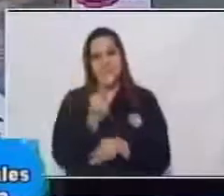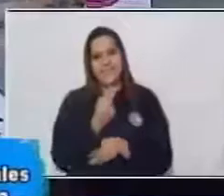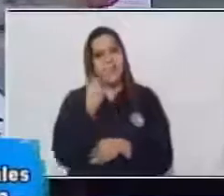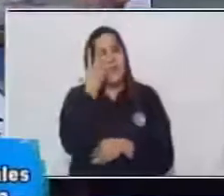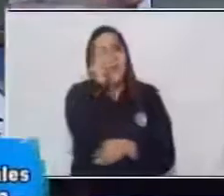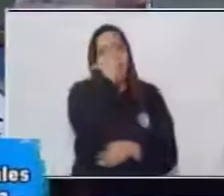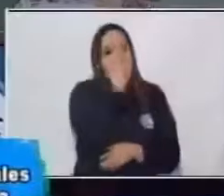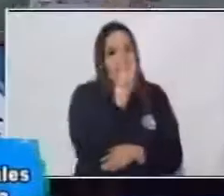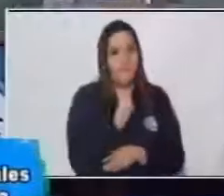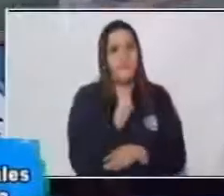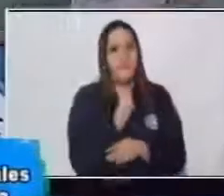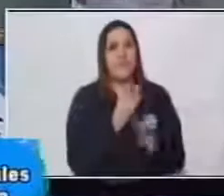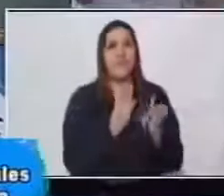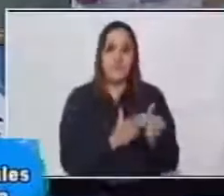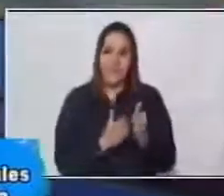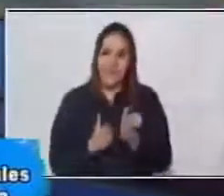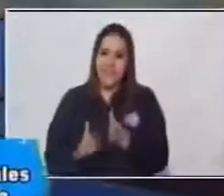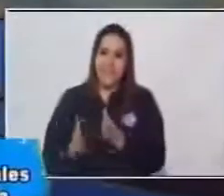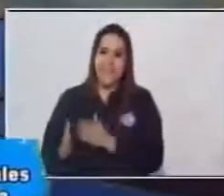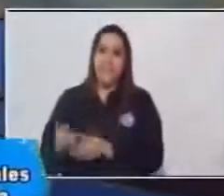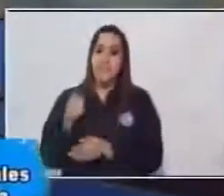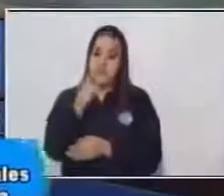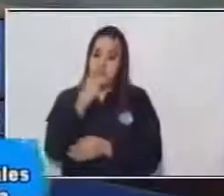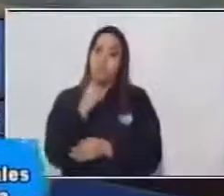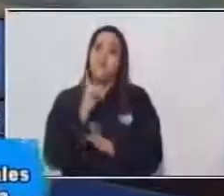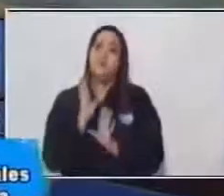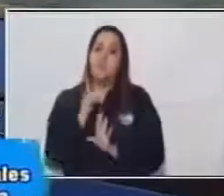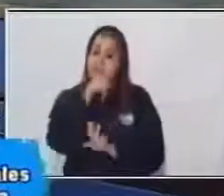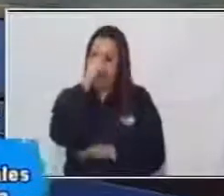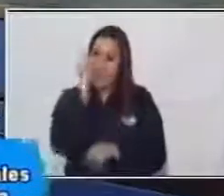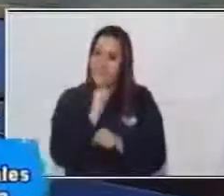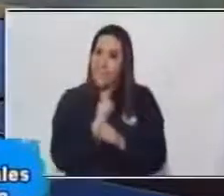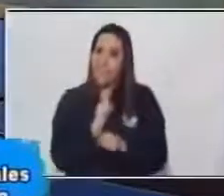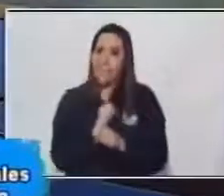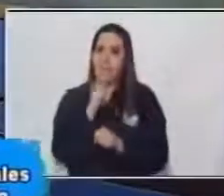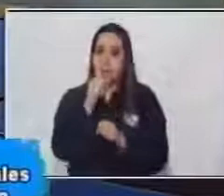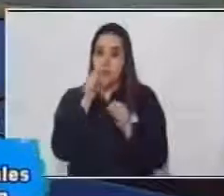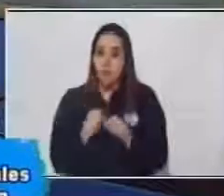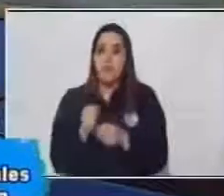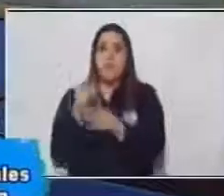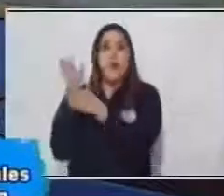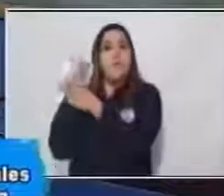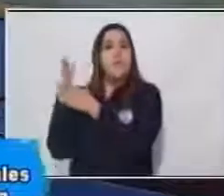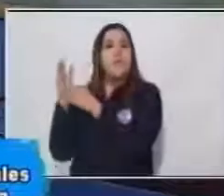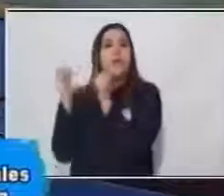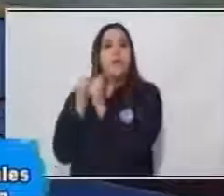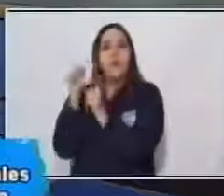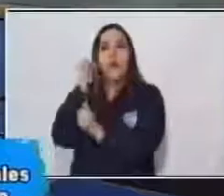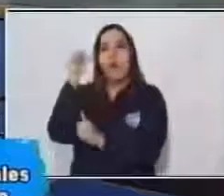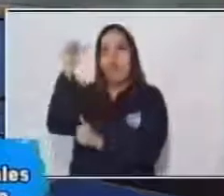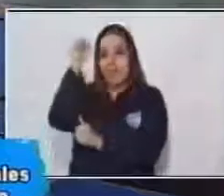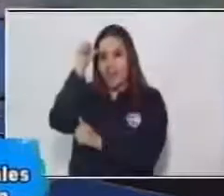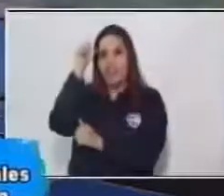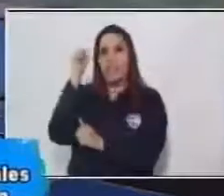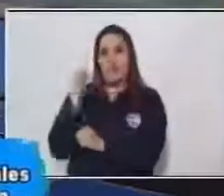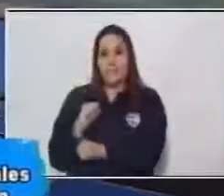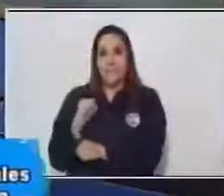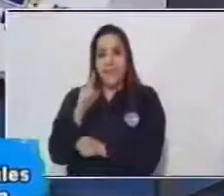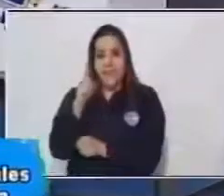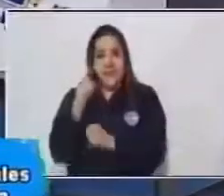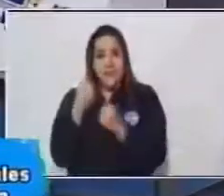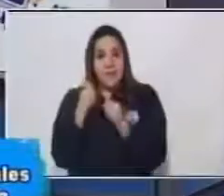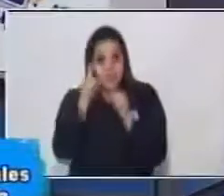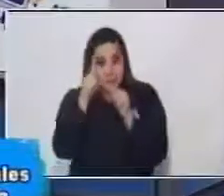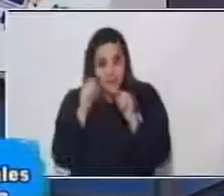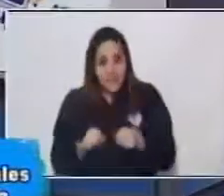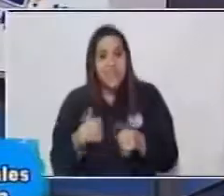bonito, bien organizado, así como les gusta hacerlo a ustedes. Lo pueden compartir también con un adulto responsable. ¿Qué les parece si hacen este juego